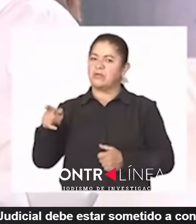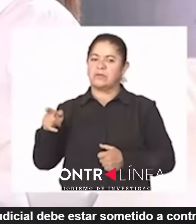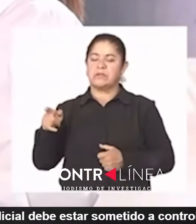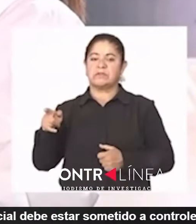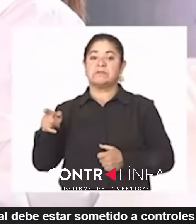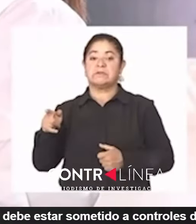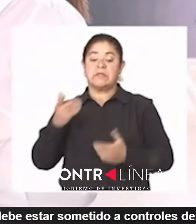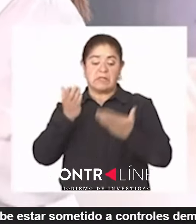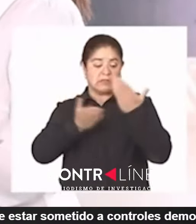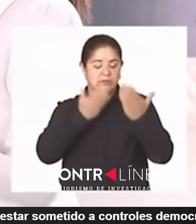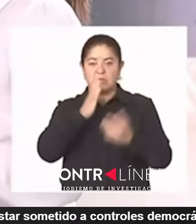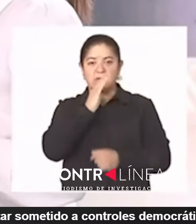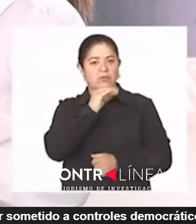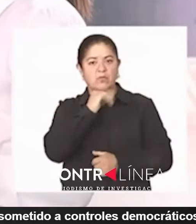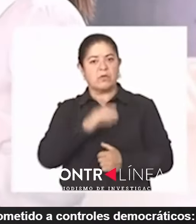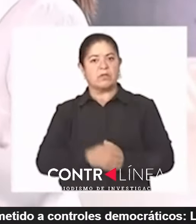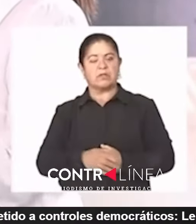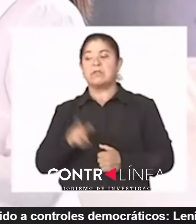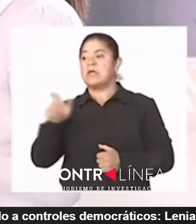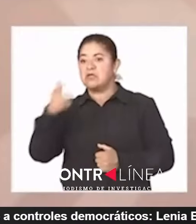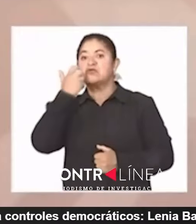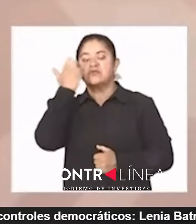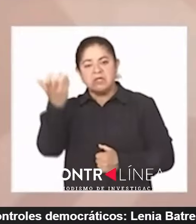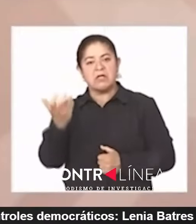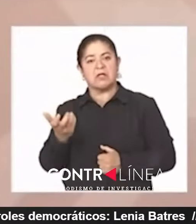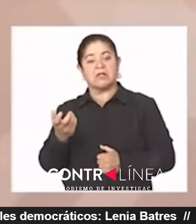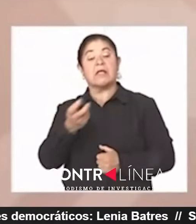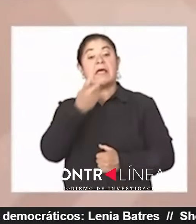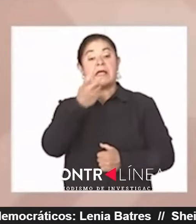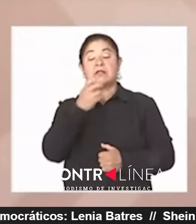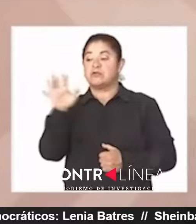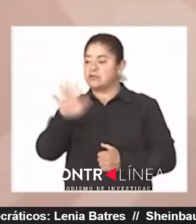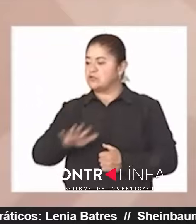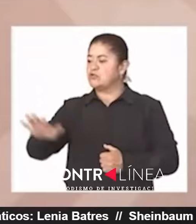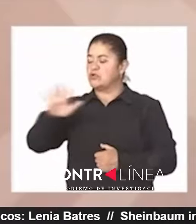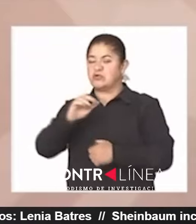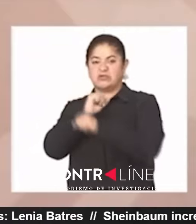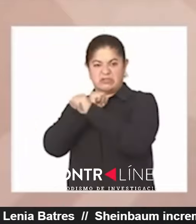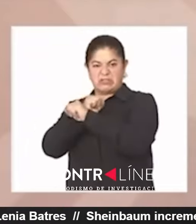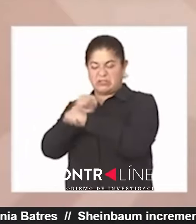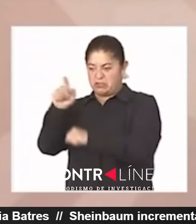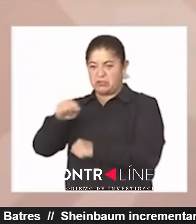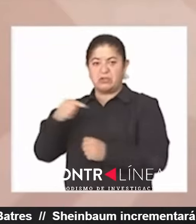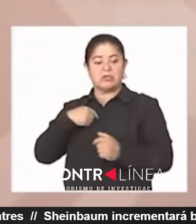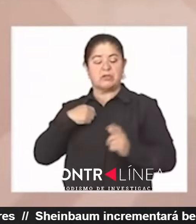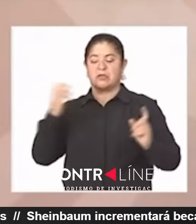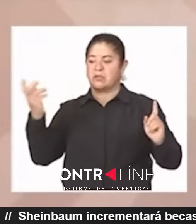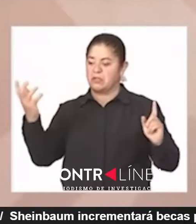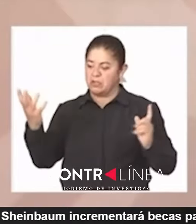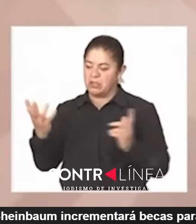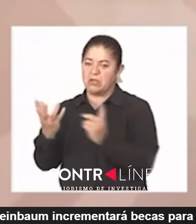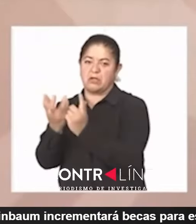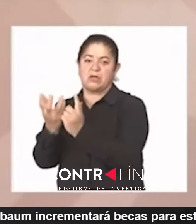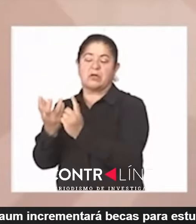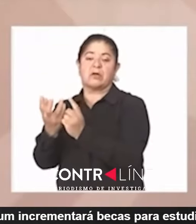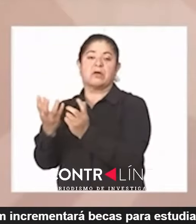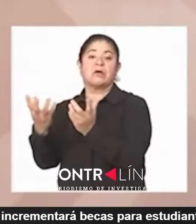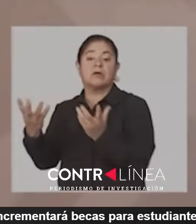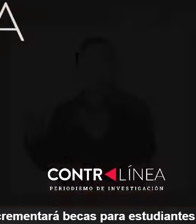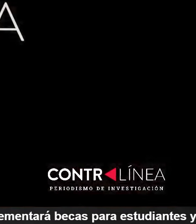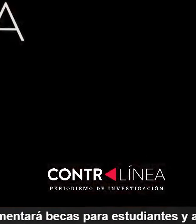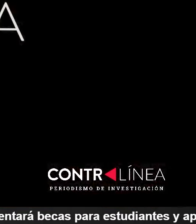desean? Y caminé con los jóvenes que habían sido rechazados y logramos que entraran a la